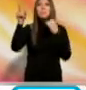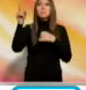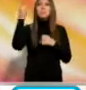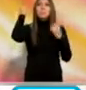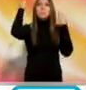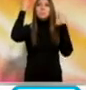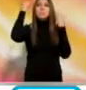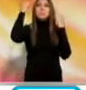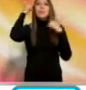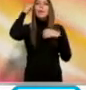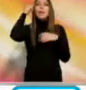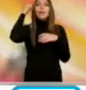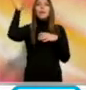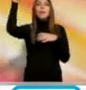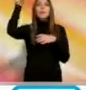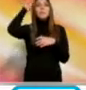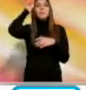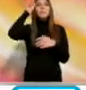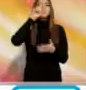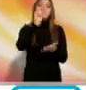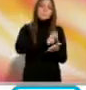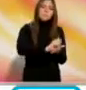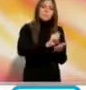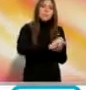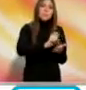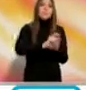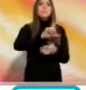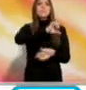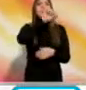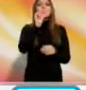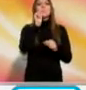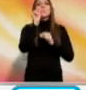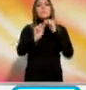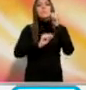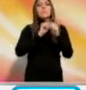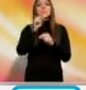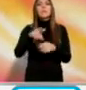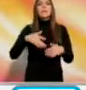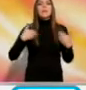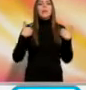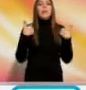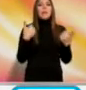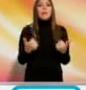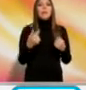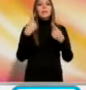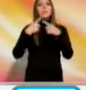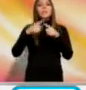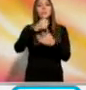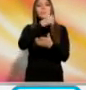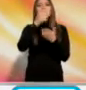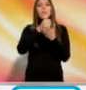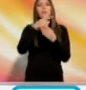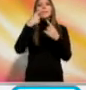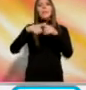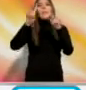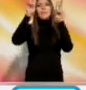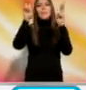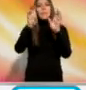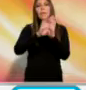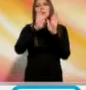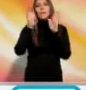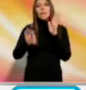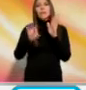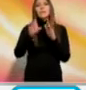notas. Y así se dio cuenta que las ciudades en las que iba pensando tenían que ver con diversos temas. Por ejemplo, las ciudades